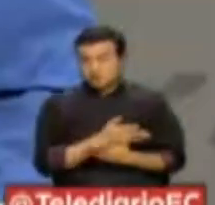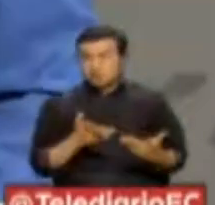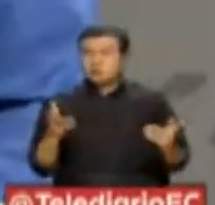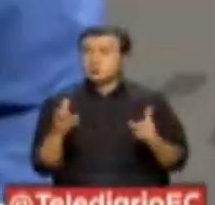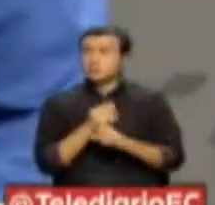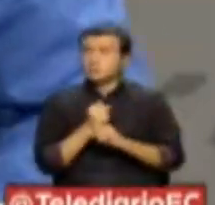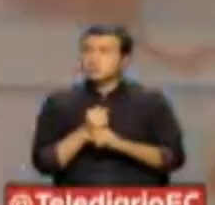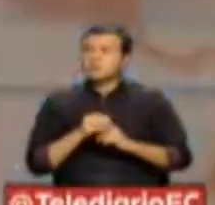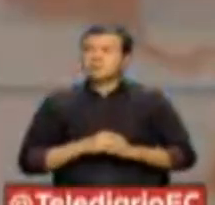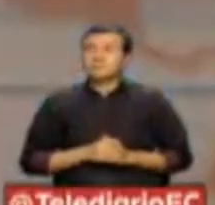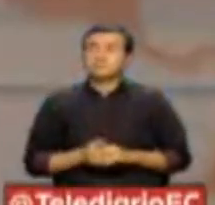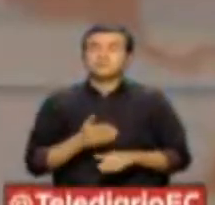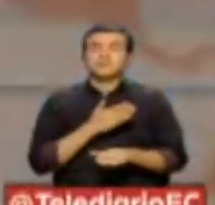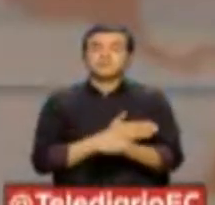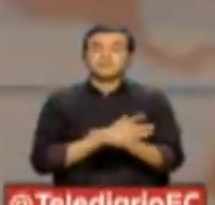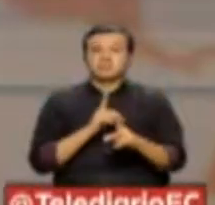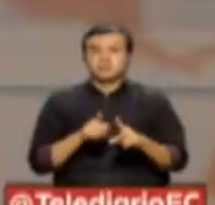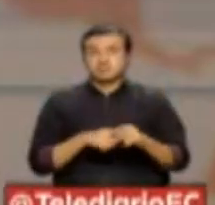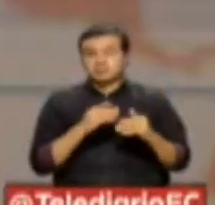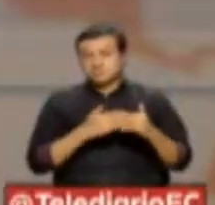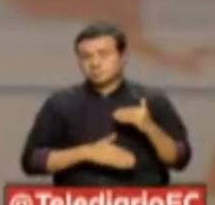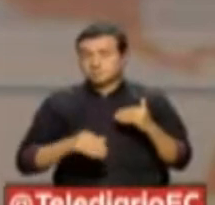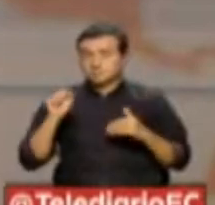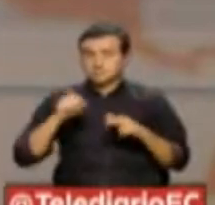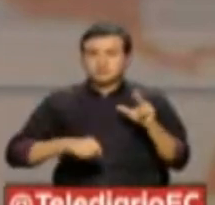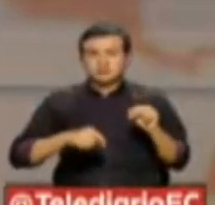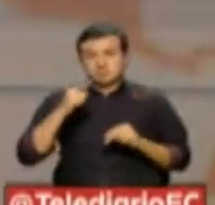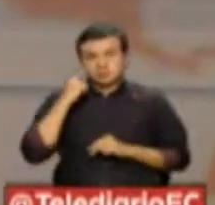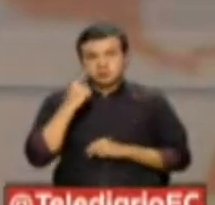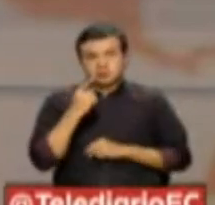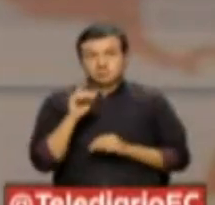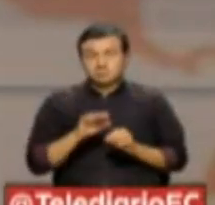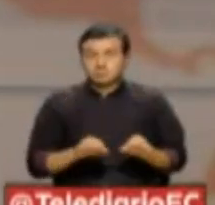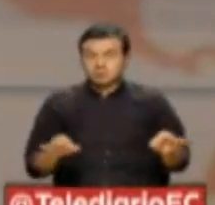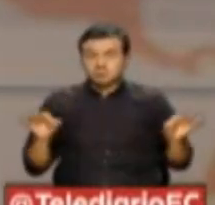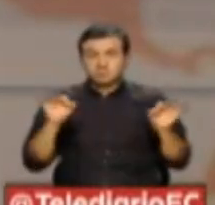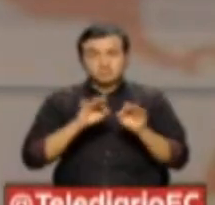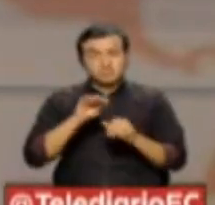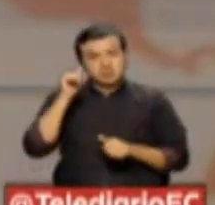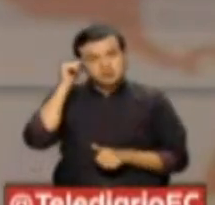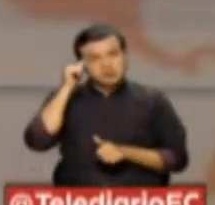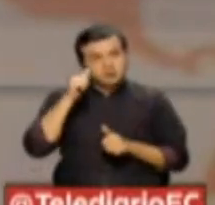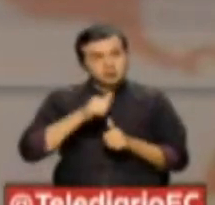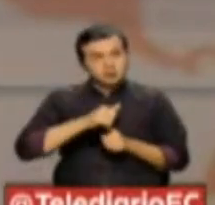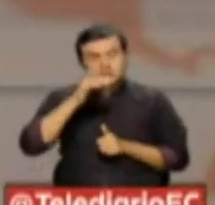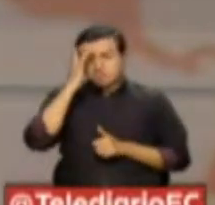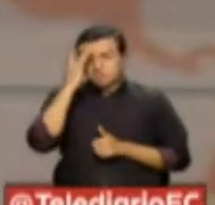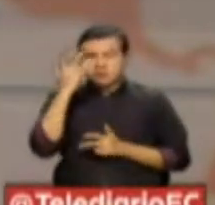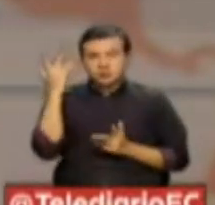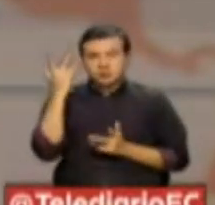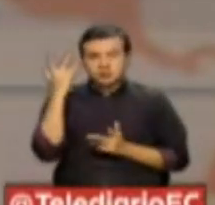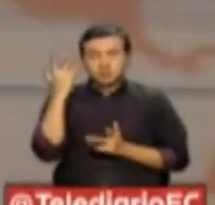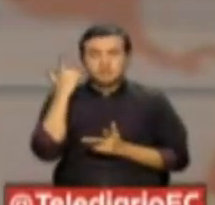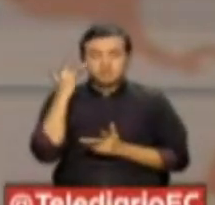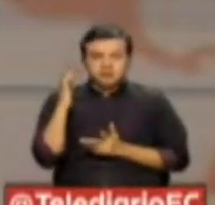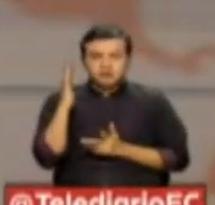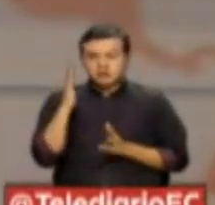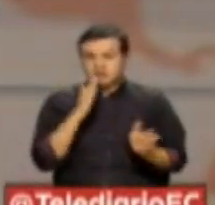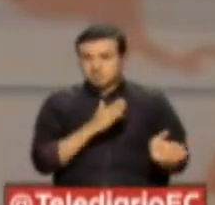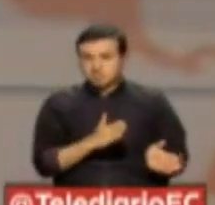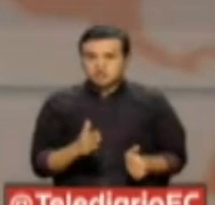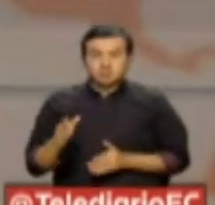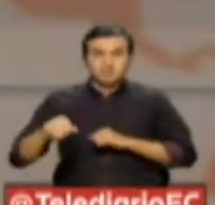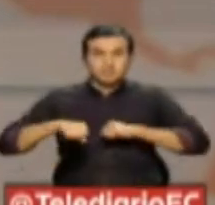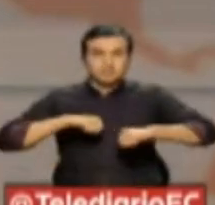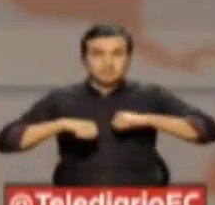ambas pero antes de decirles si se logró no me parece que es importante recordar por qué porque en esas fechas ocurrió un